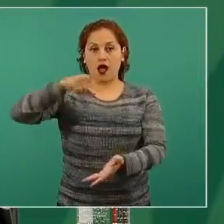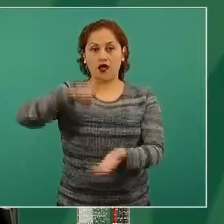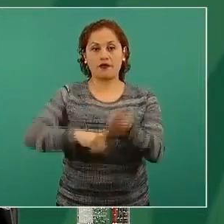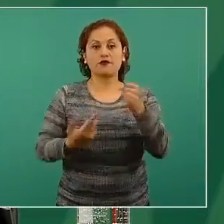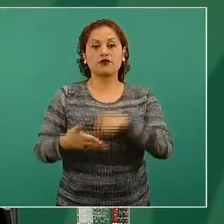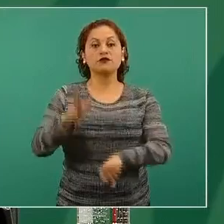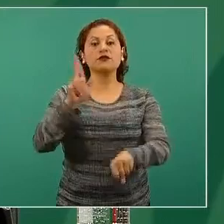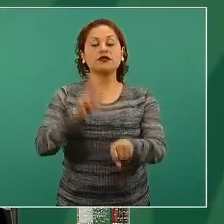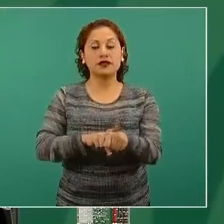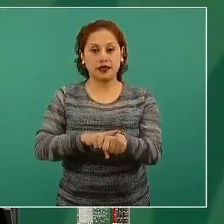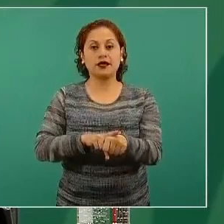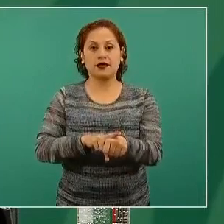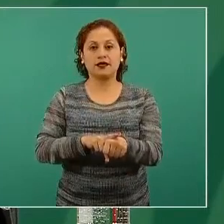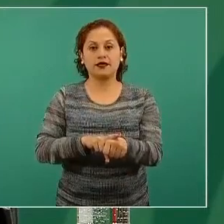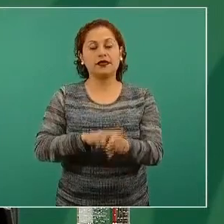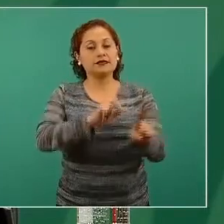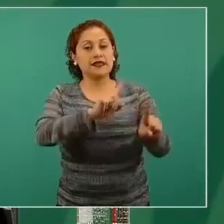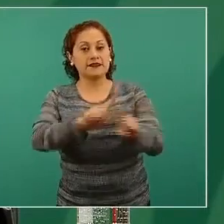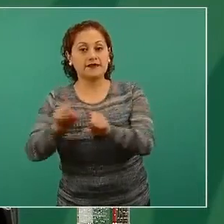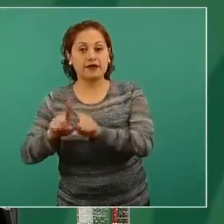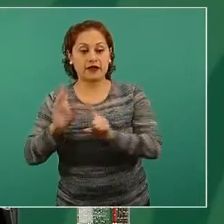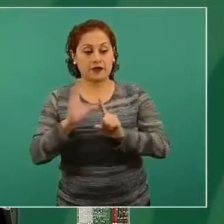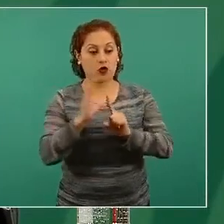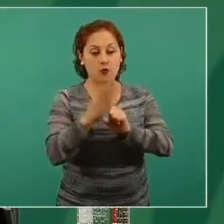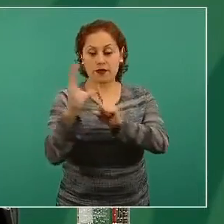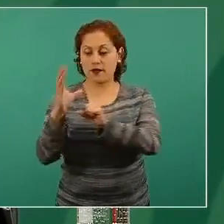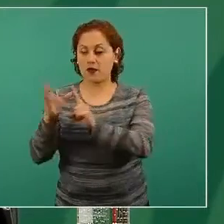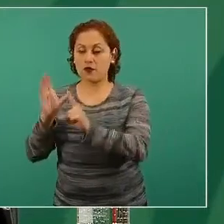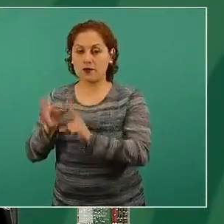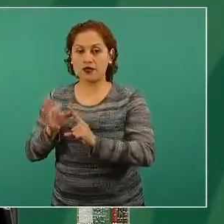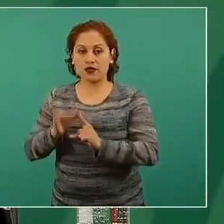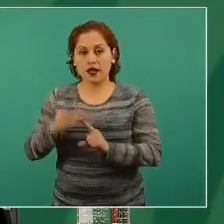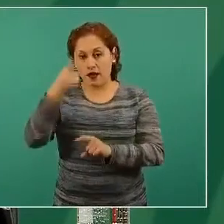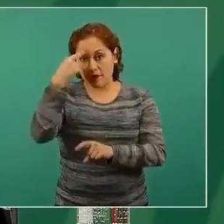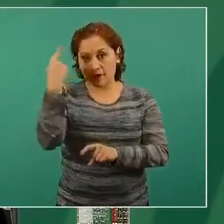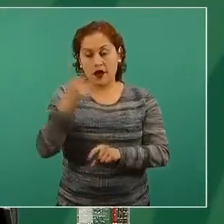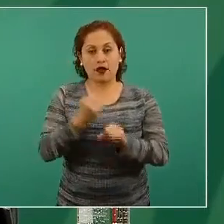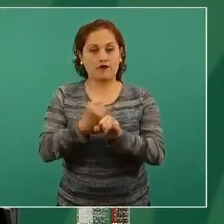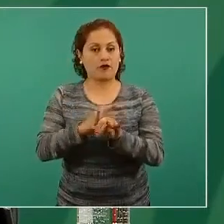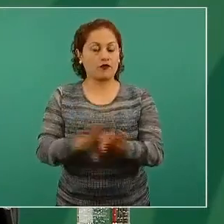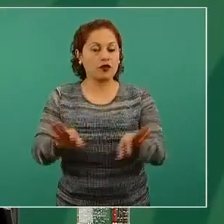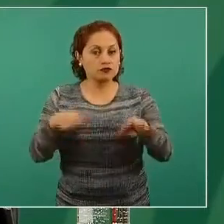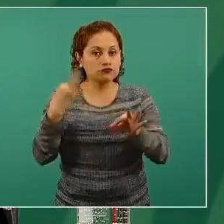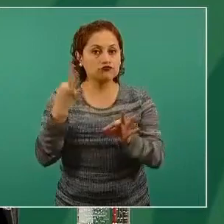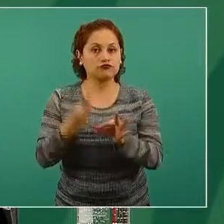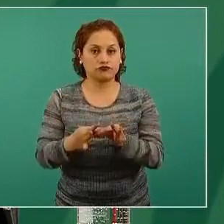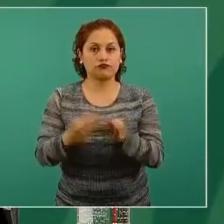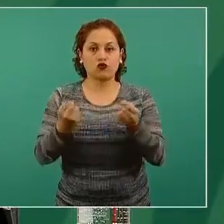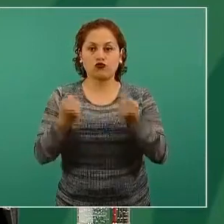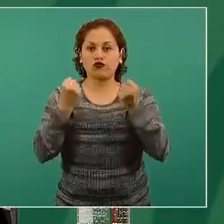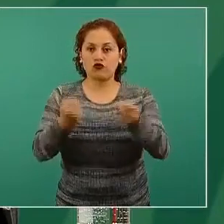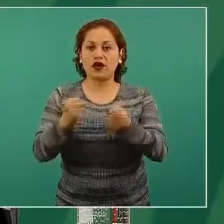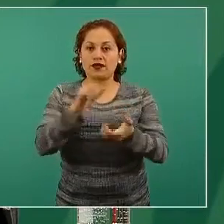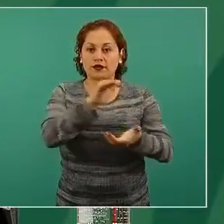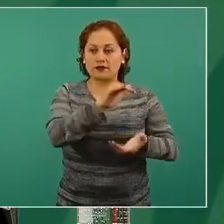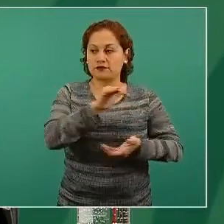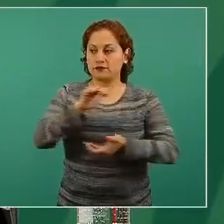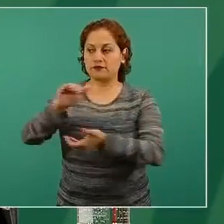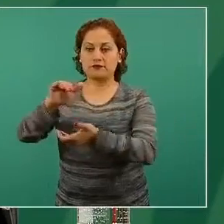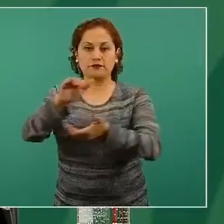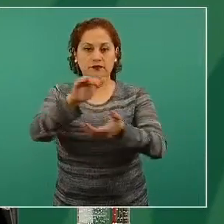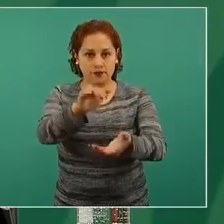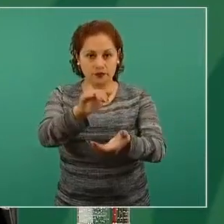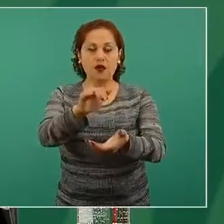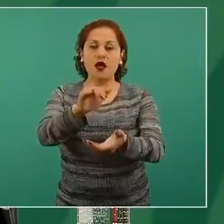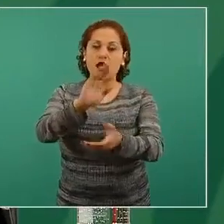hospitales a través de los diferentes comités para fortalecer el manejo y también las rutas, que todos conozcan las rutas y